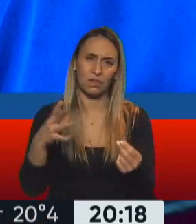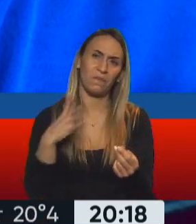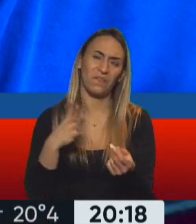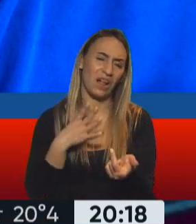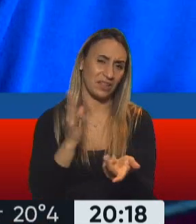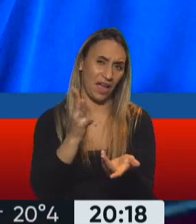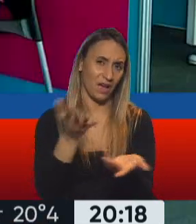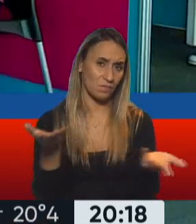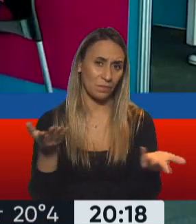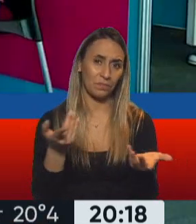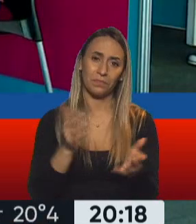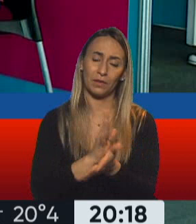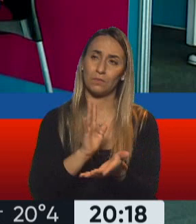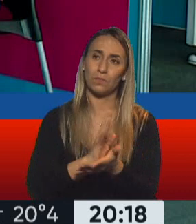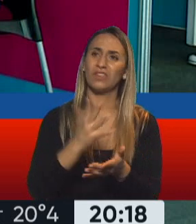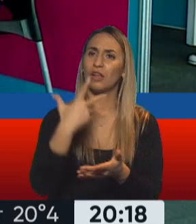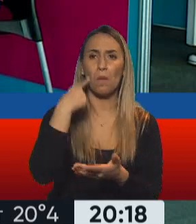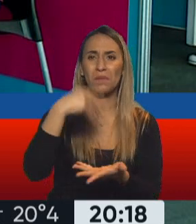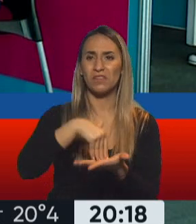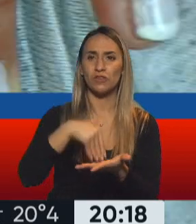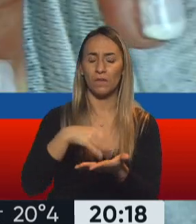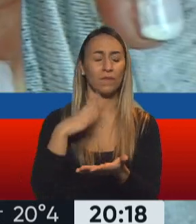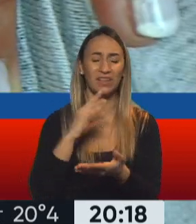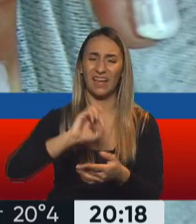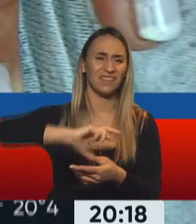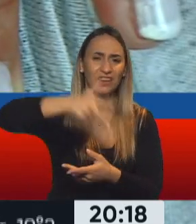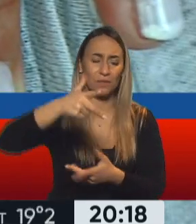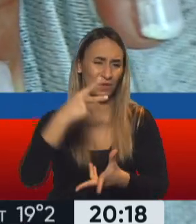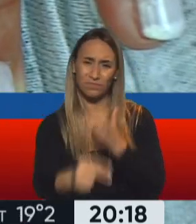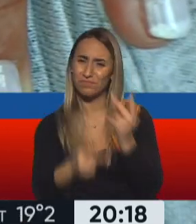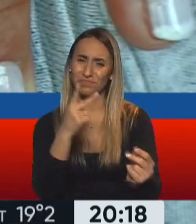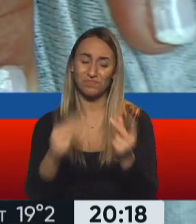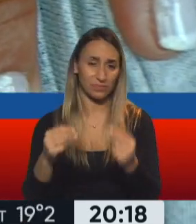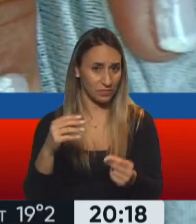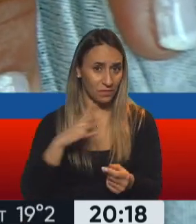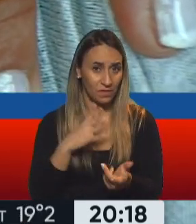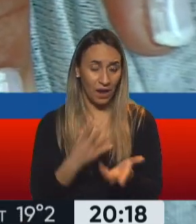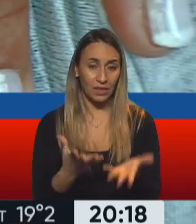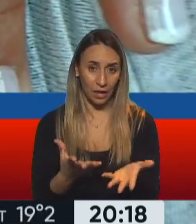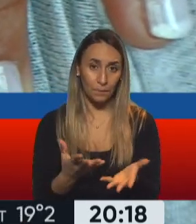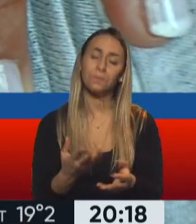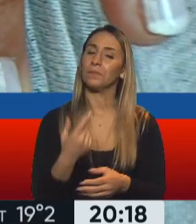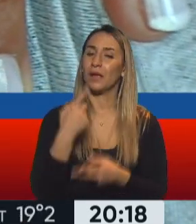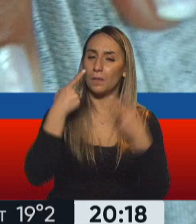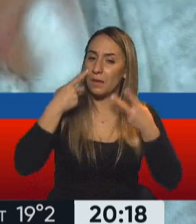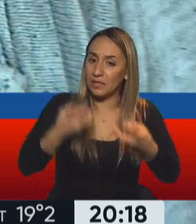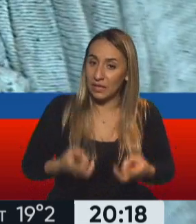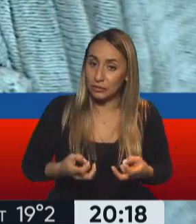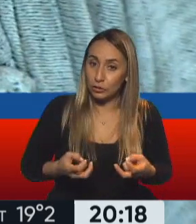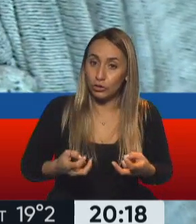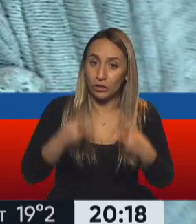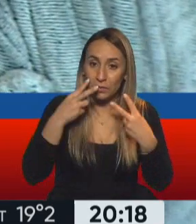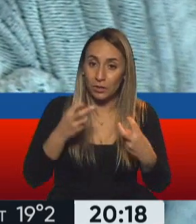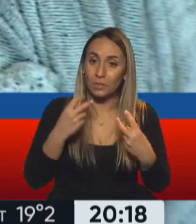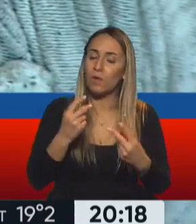todavía triplicar ese número. Hay que triplicarlo. La mayor parte de la investigación el aporte del